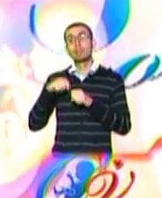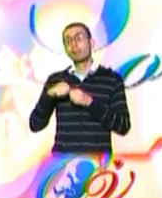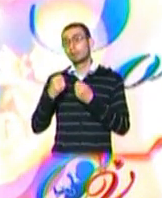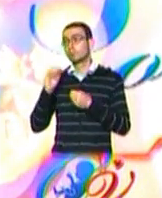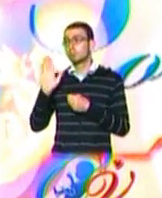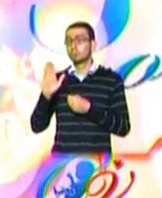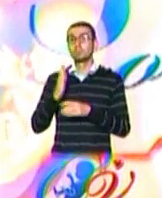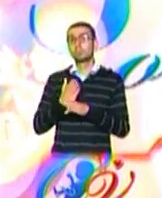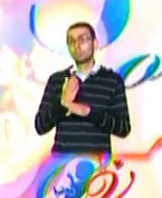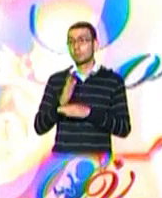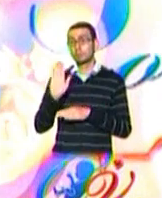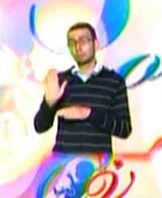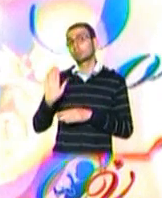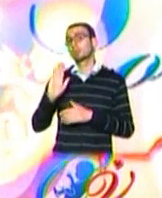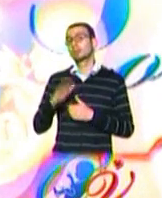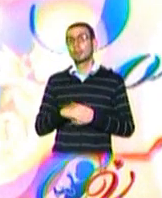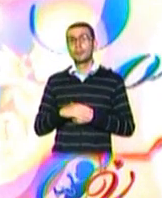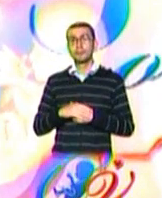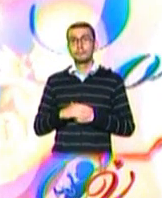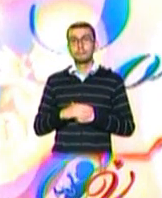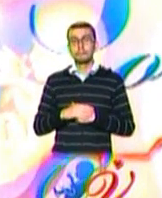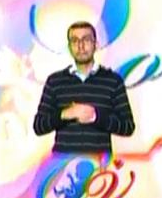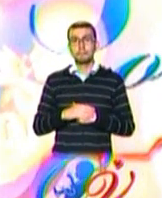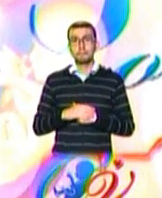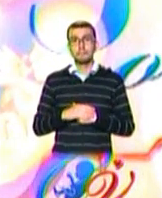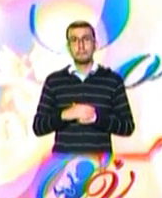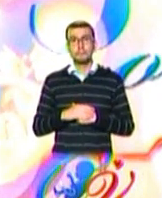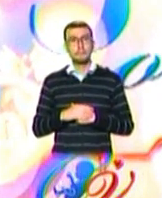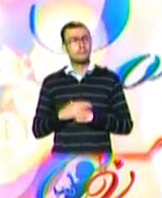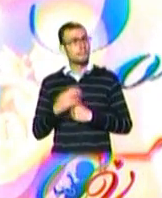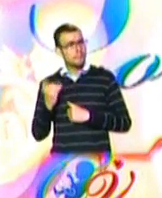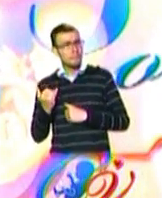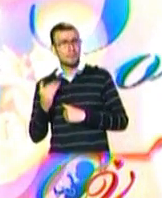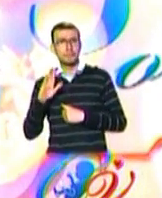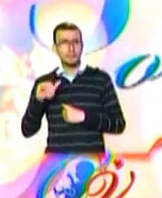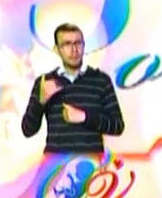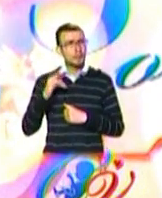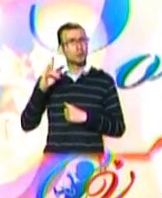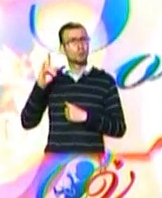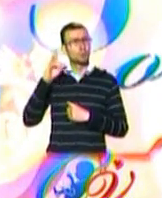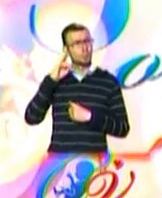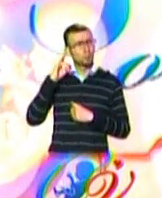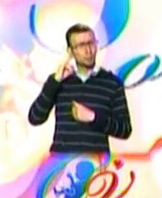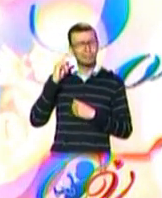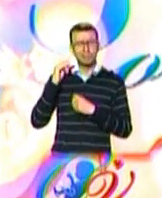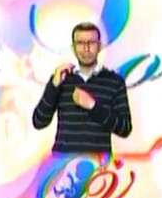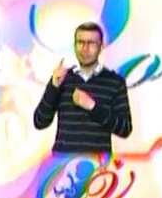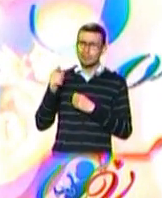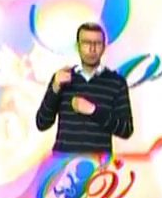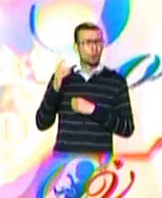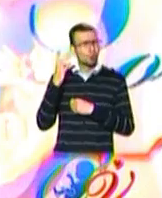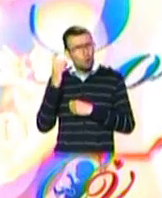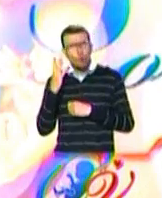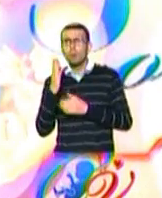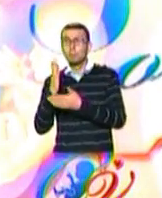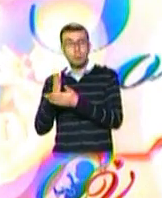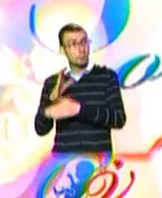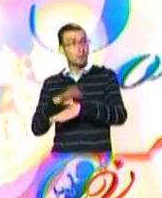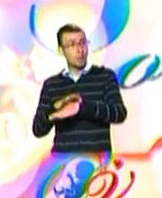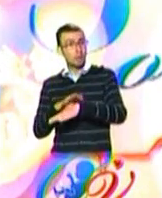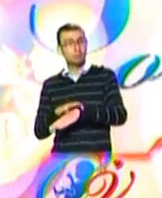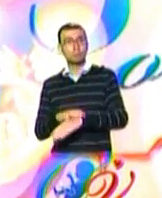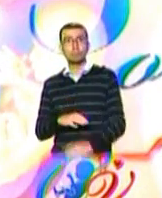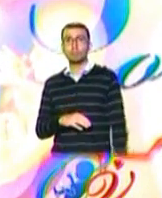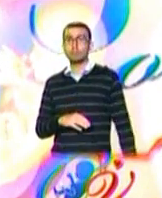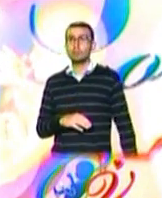problema. Después de ese corrientazo, ¿usted quedó con dolor y consultó al médico? Con dolor, pero